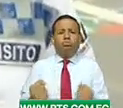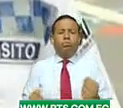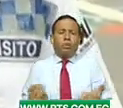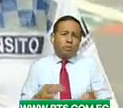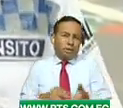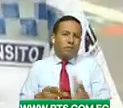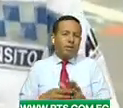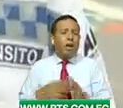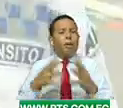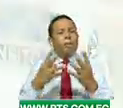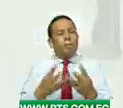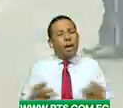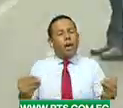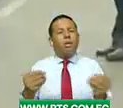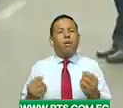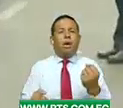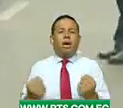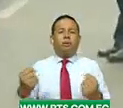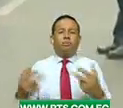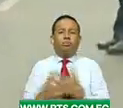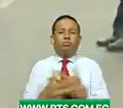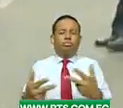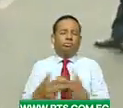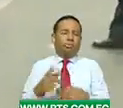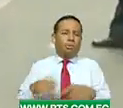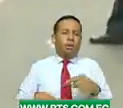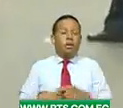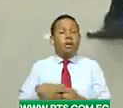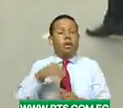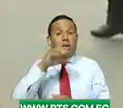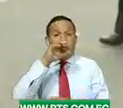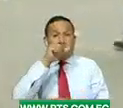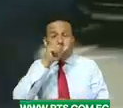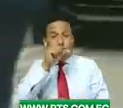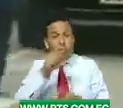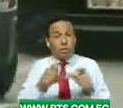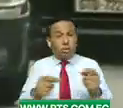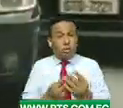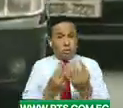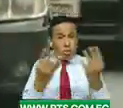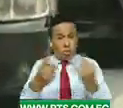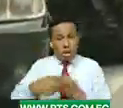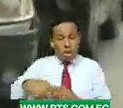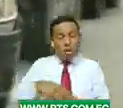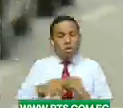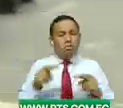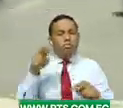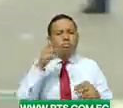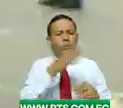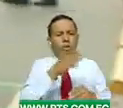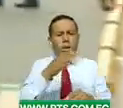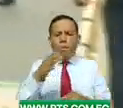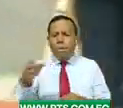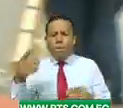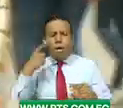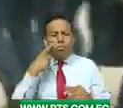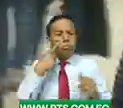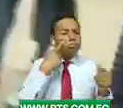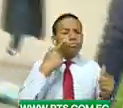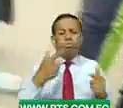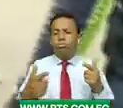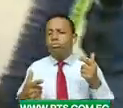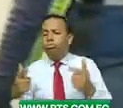que haya congestionamientos. Agentes de la ATM estarán desplegados en diferentes puntos de la urbe para el control del tránsito y así